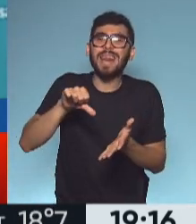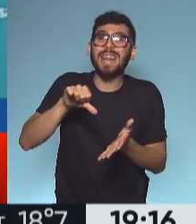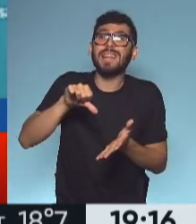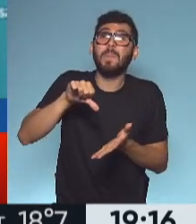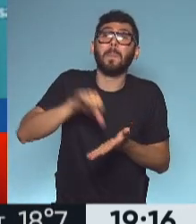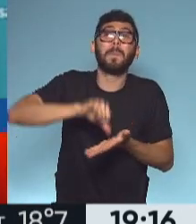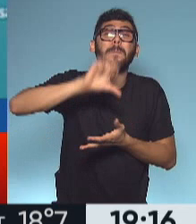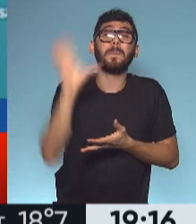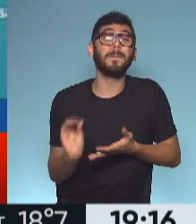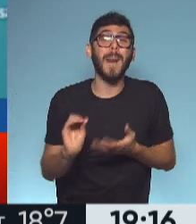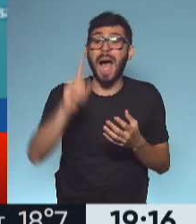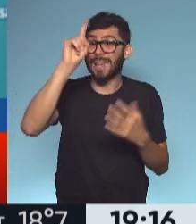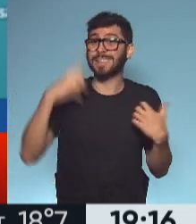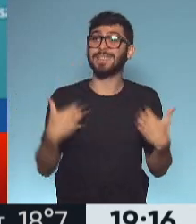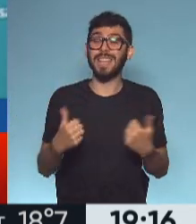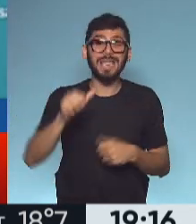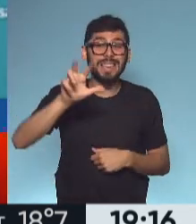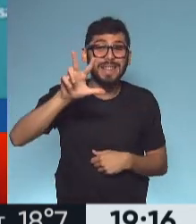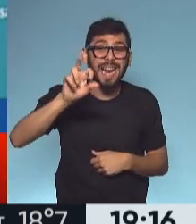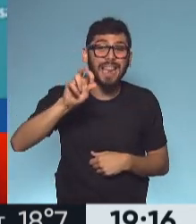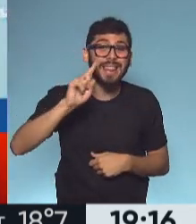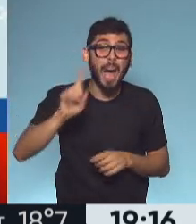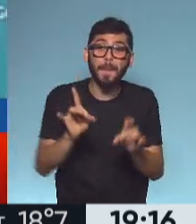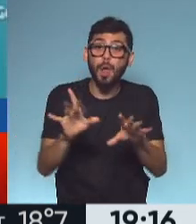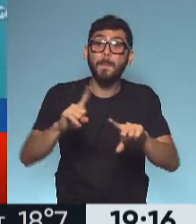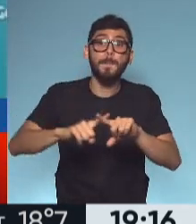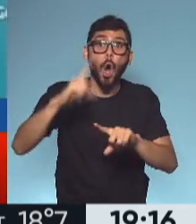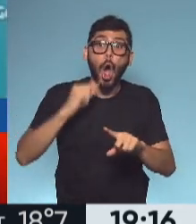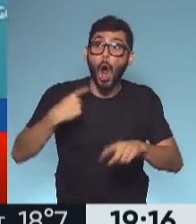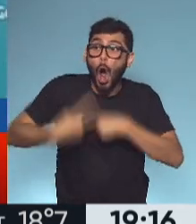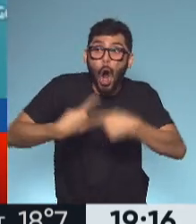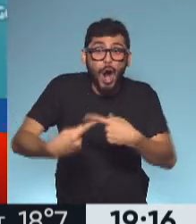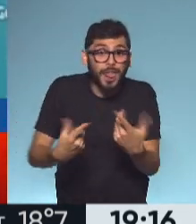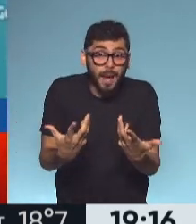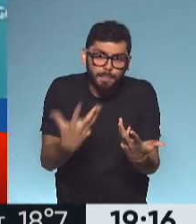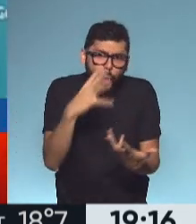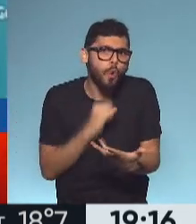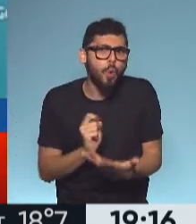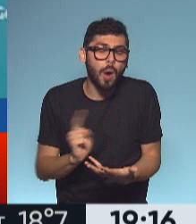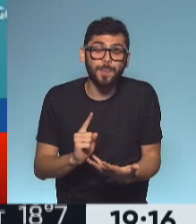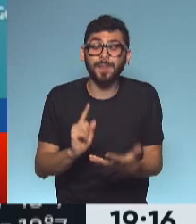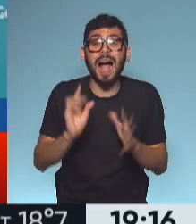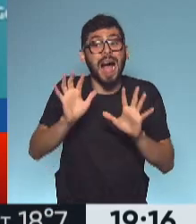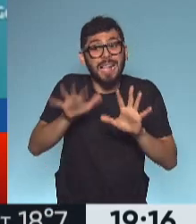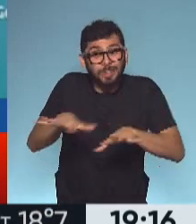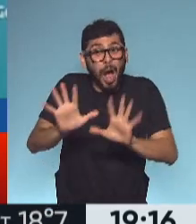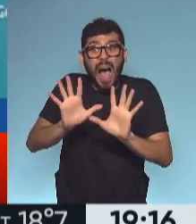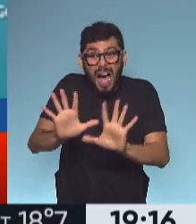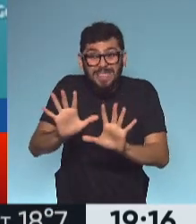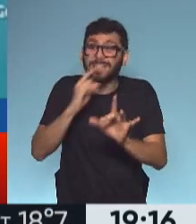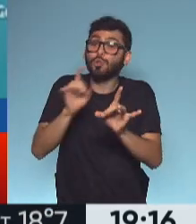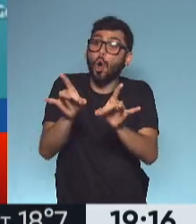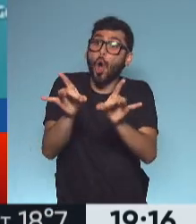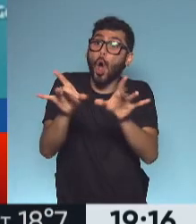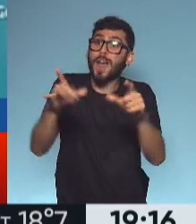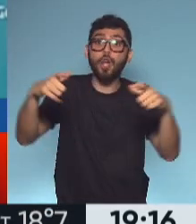soportar 30.000 casos diarios. A este nivel de ocupación, si no bajamos la cantidad de casos,